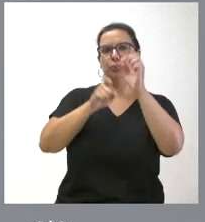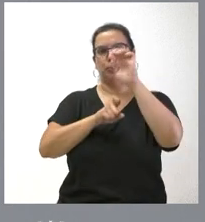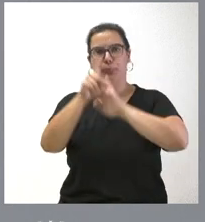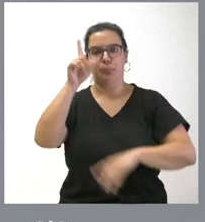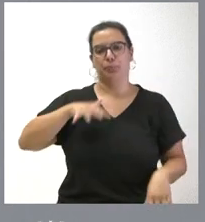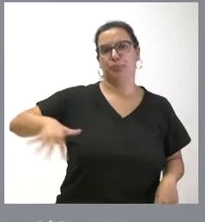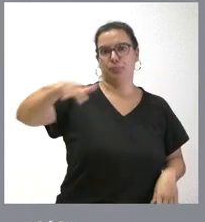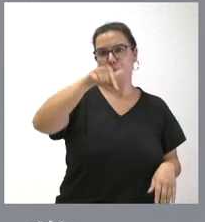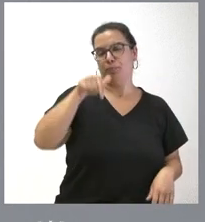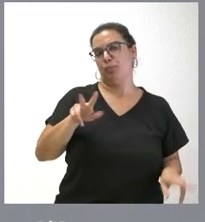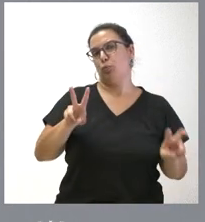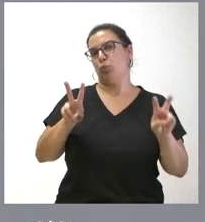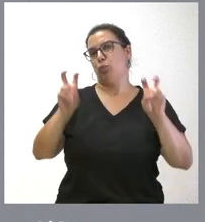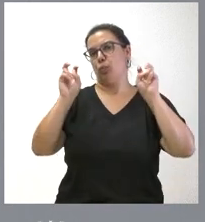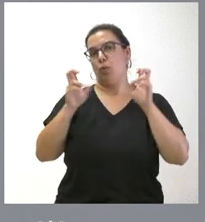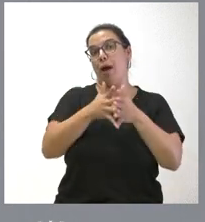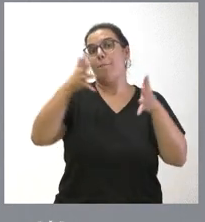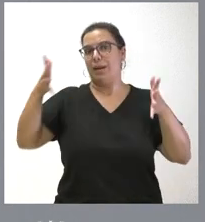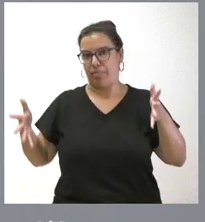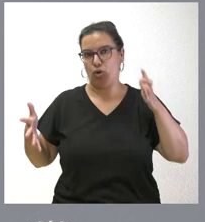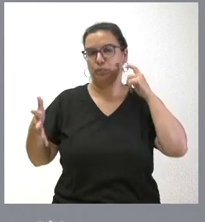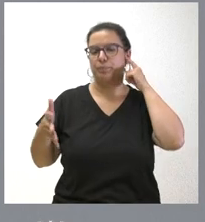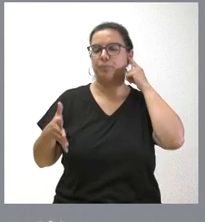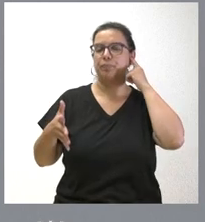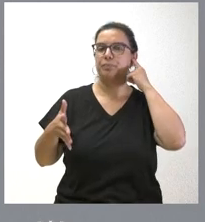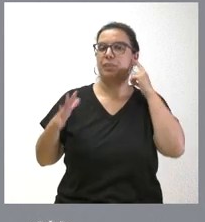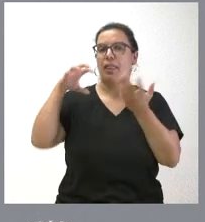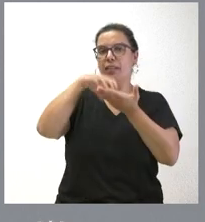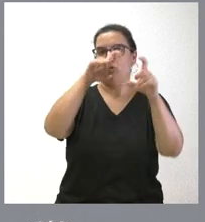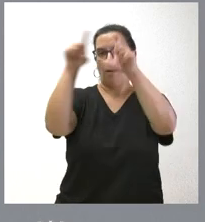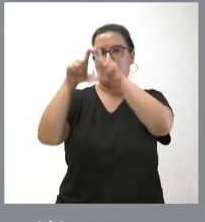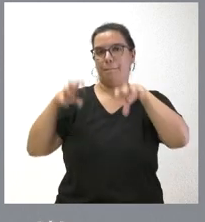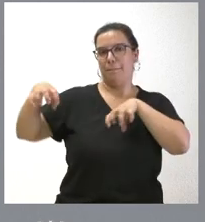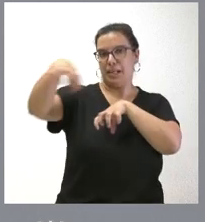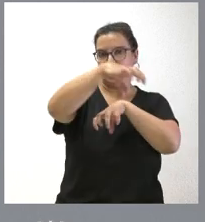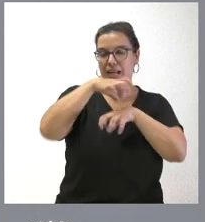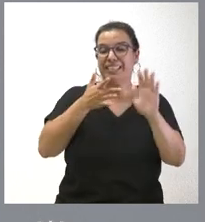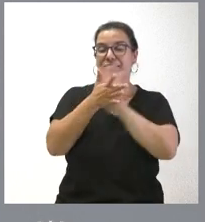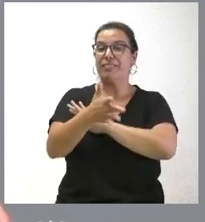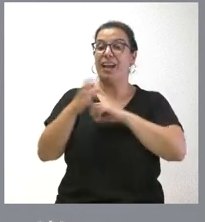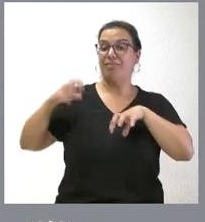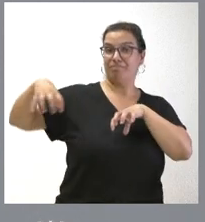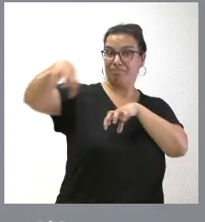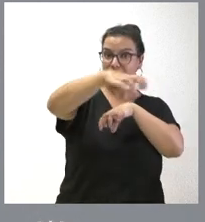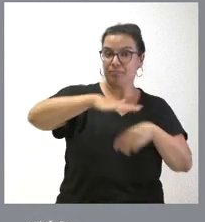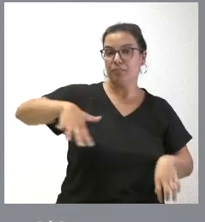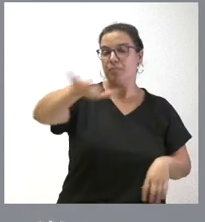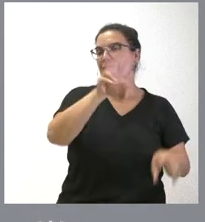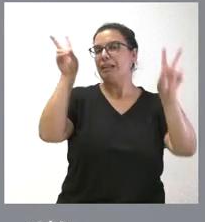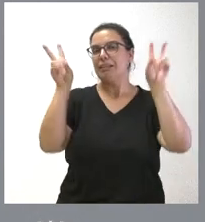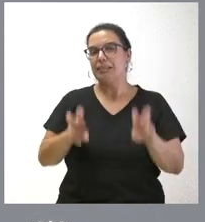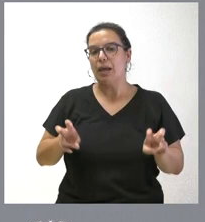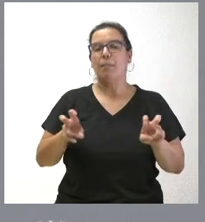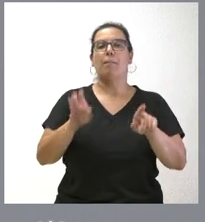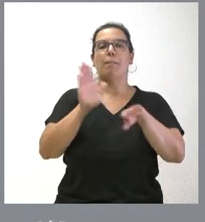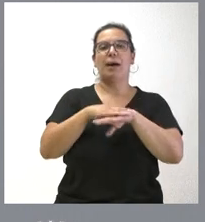nuevo ampliación del centro empresarial y hablamos de instalaciones en este caso en materia de aporte